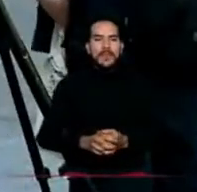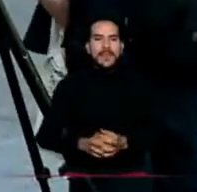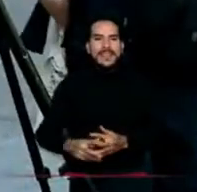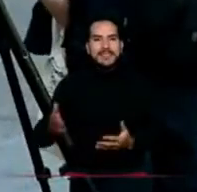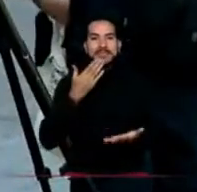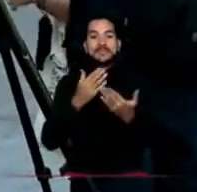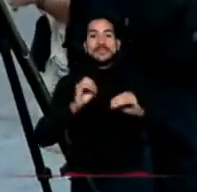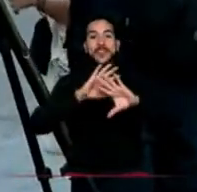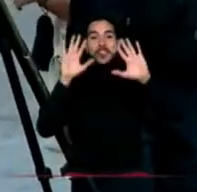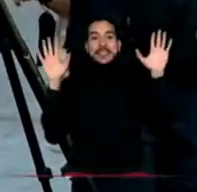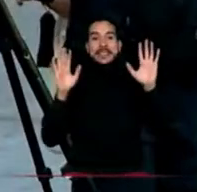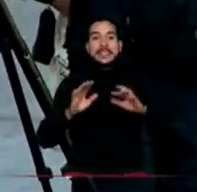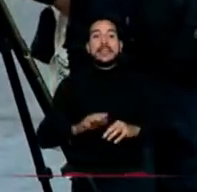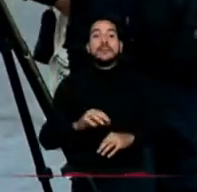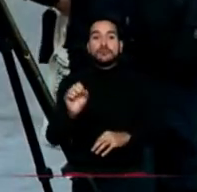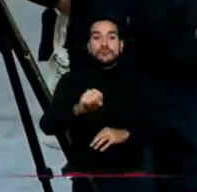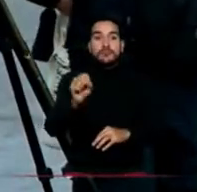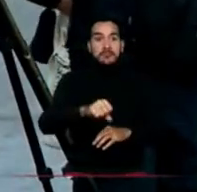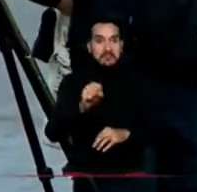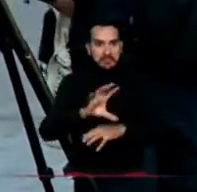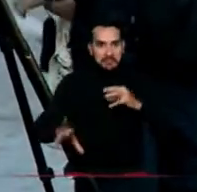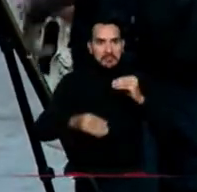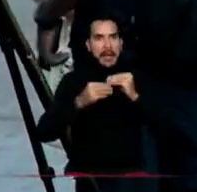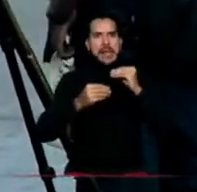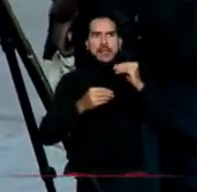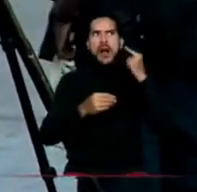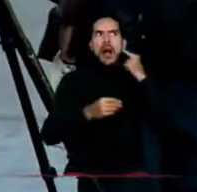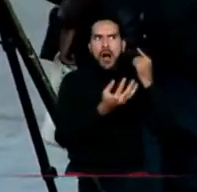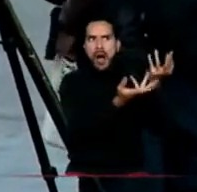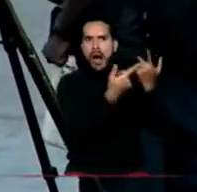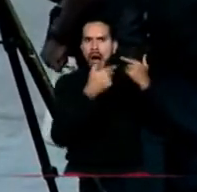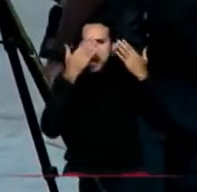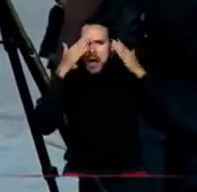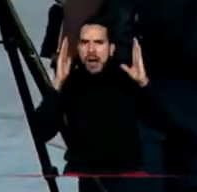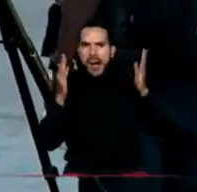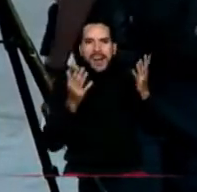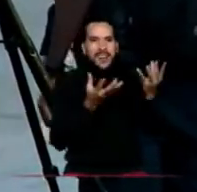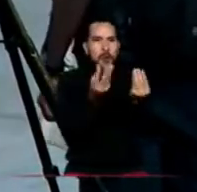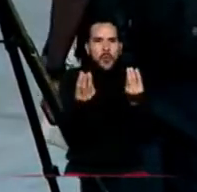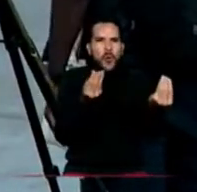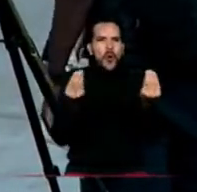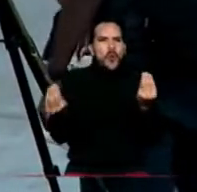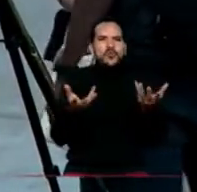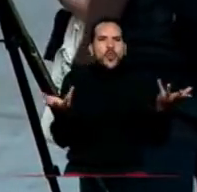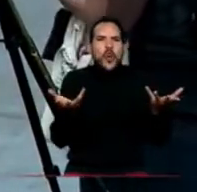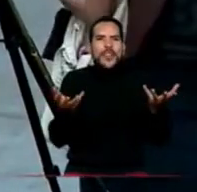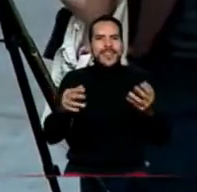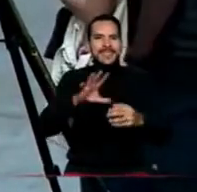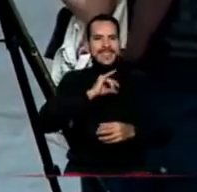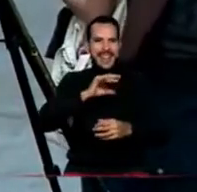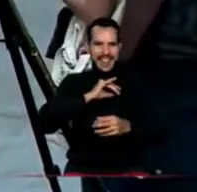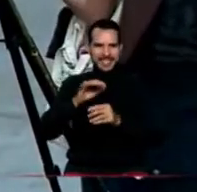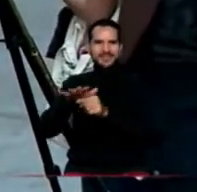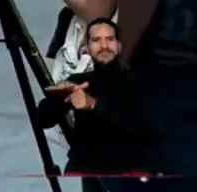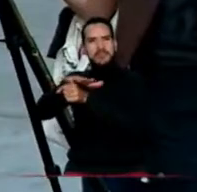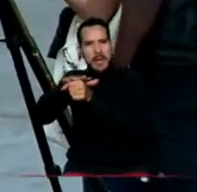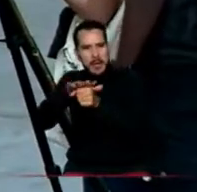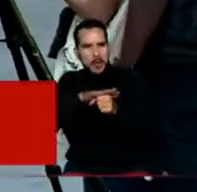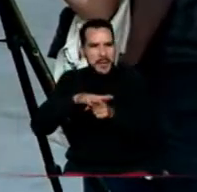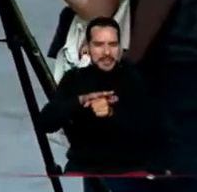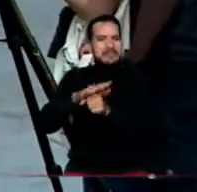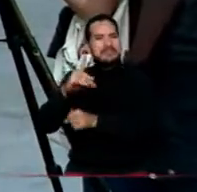Buenos días. Otro detalle que se conocen es que estas organizaciones criminales delinquían en barrios como Decepaz y también muy